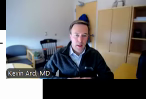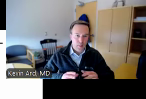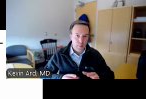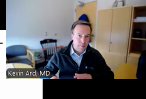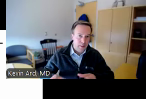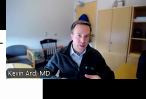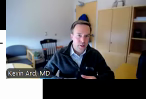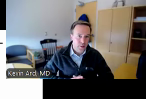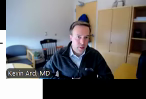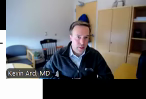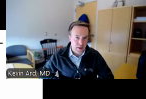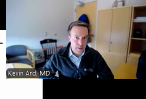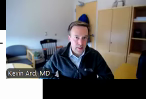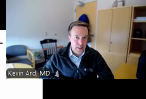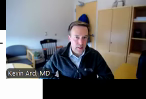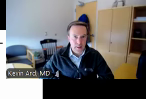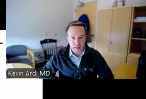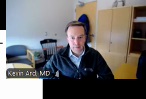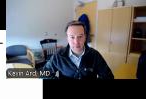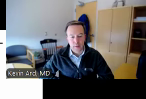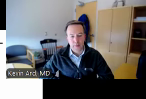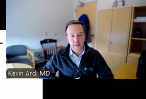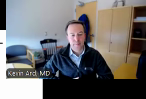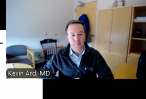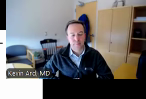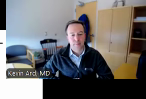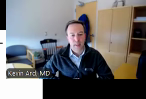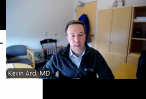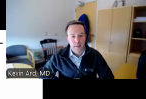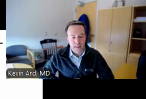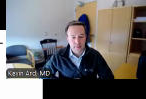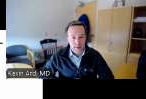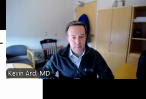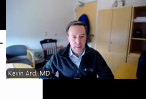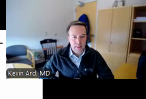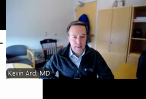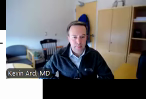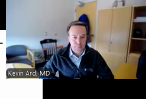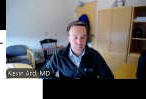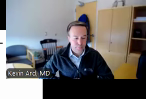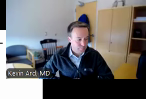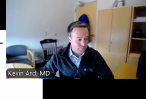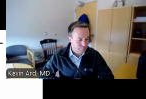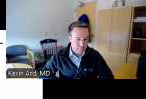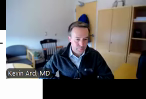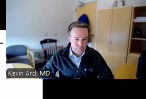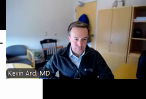estas medicinas han sido comprobadas que funcionan en estos